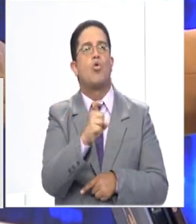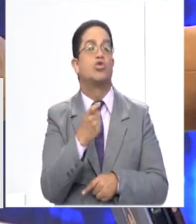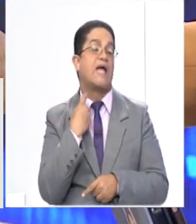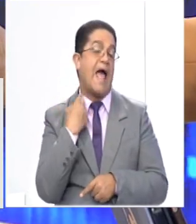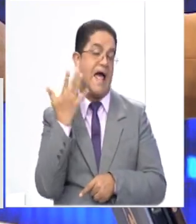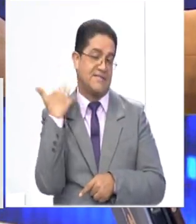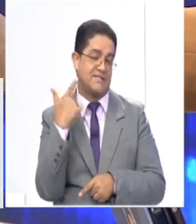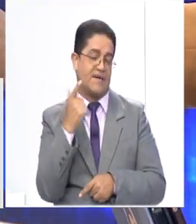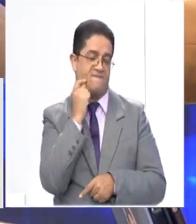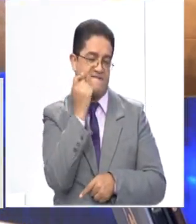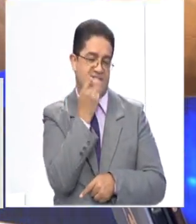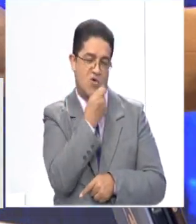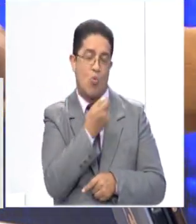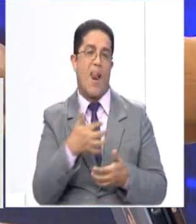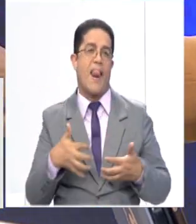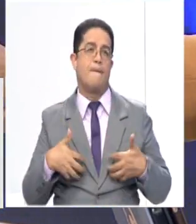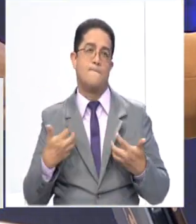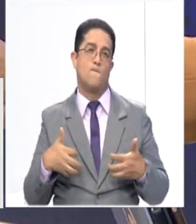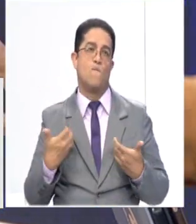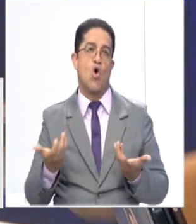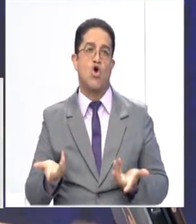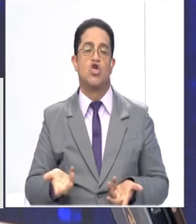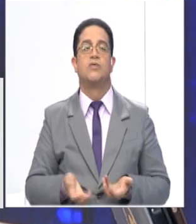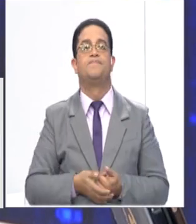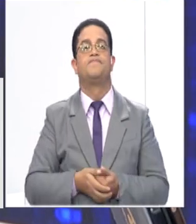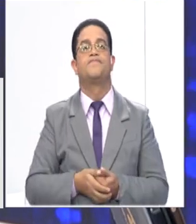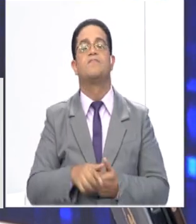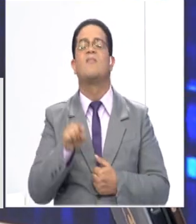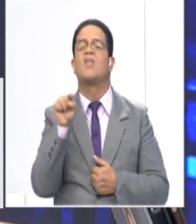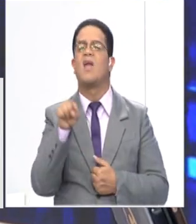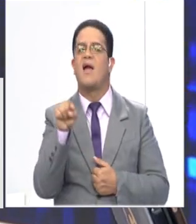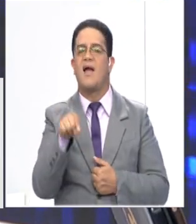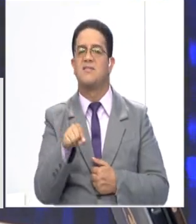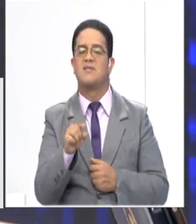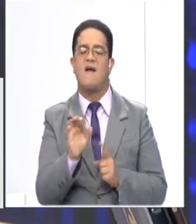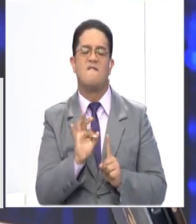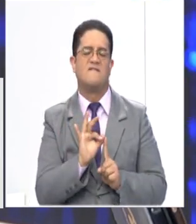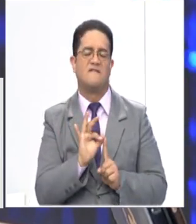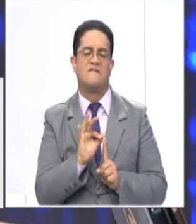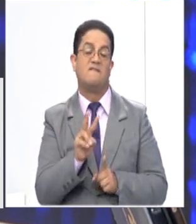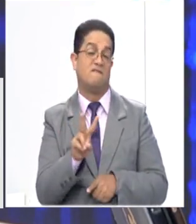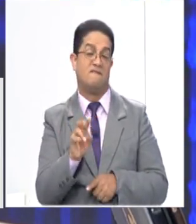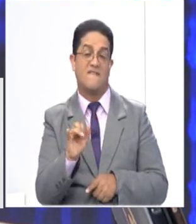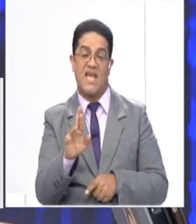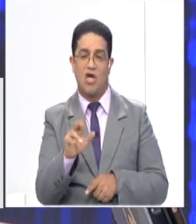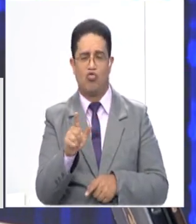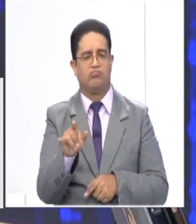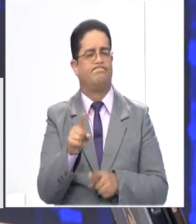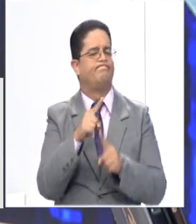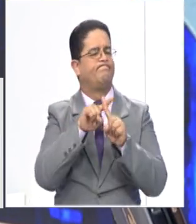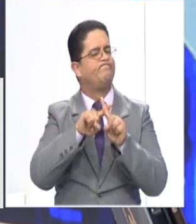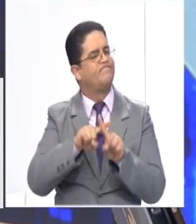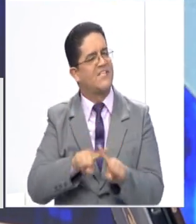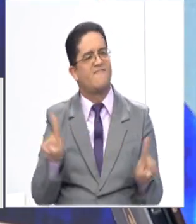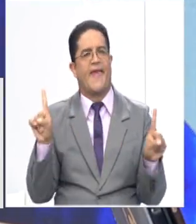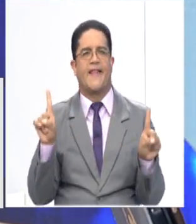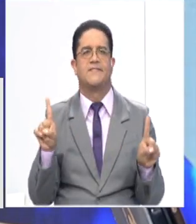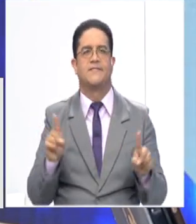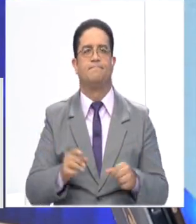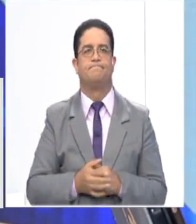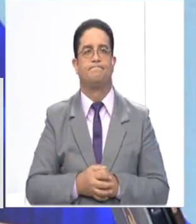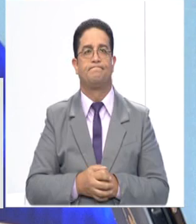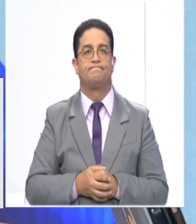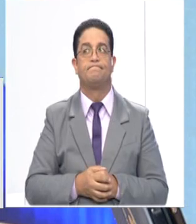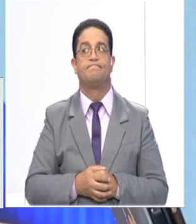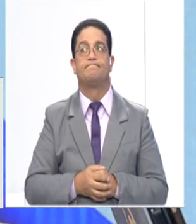viruela del mono, es un virus que no cursa de la misma manera que este tipo